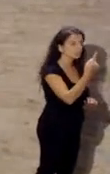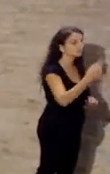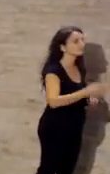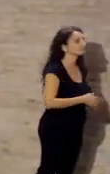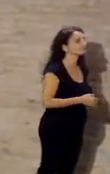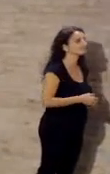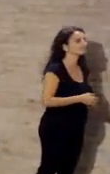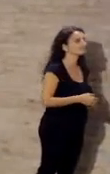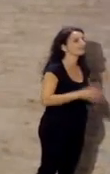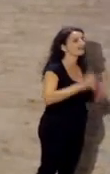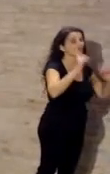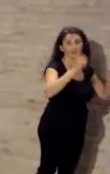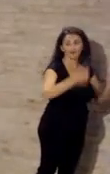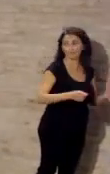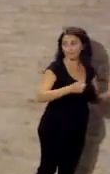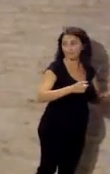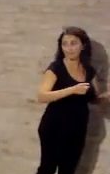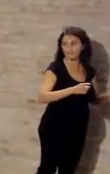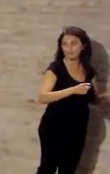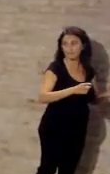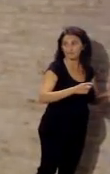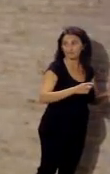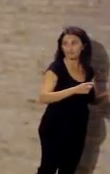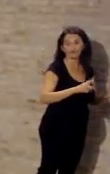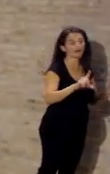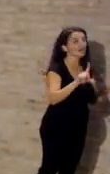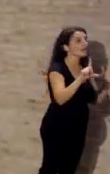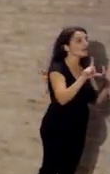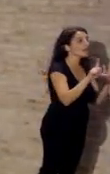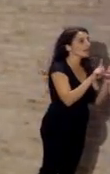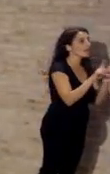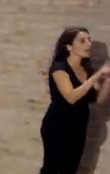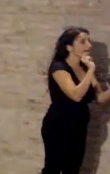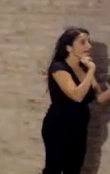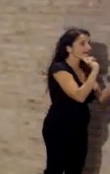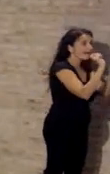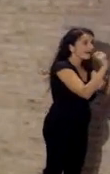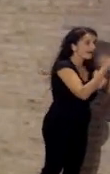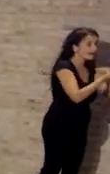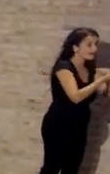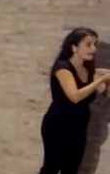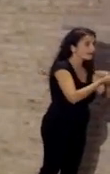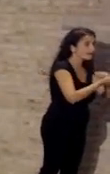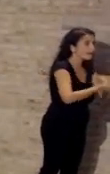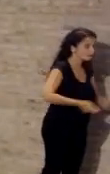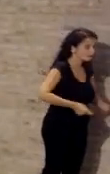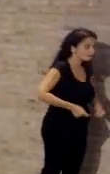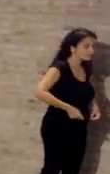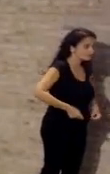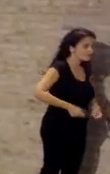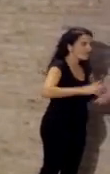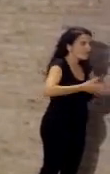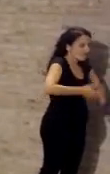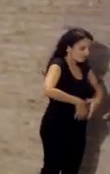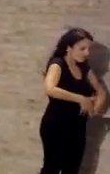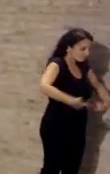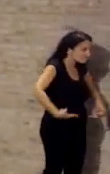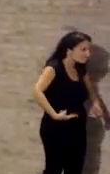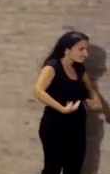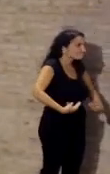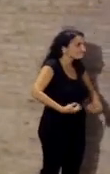mal se logró que se sancione la modificación de la ley de esterilizaciones quirúrgicas